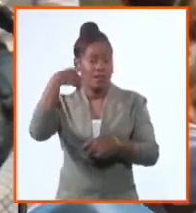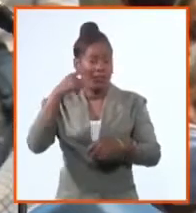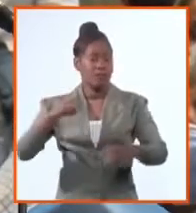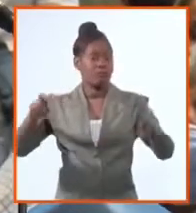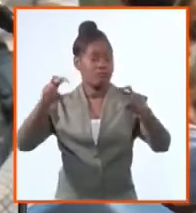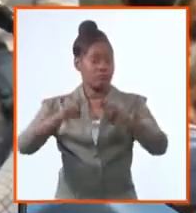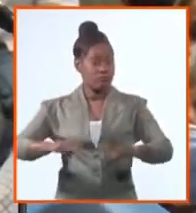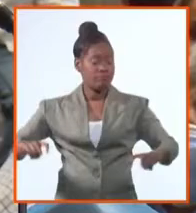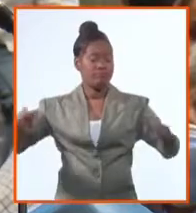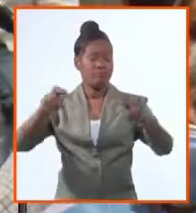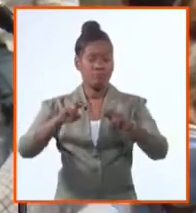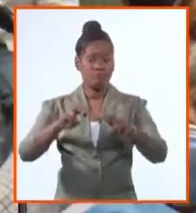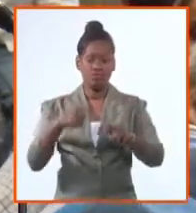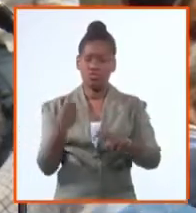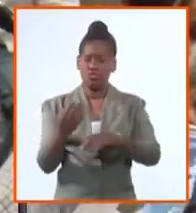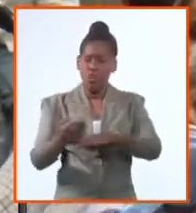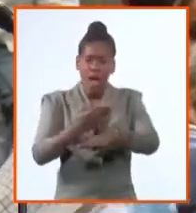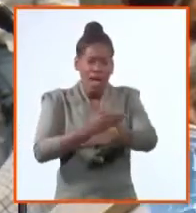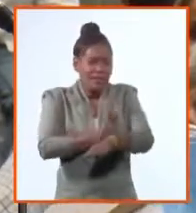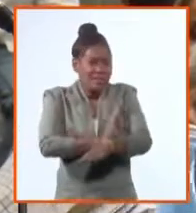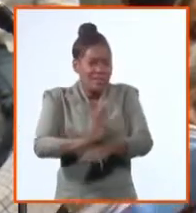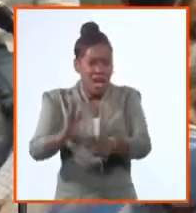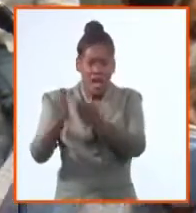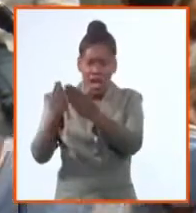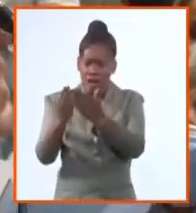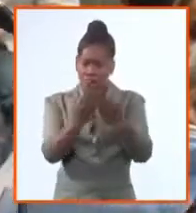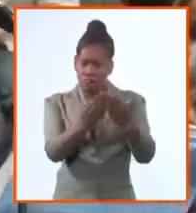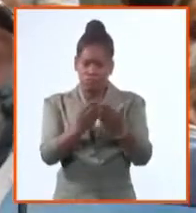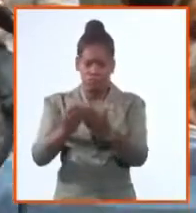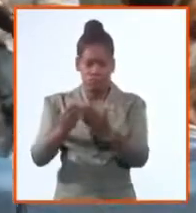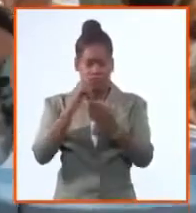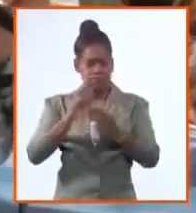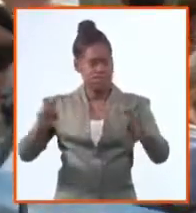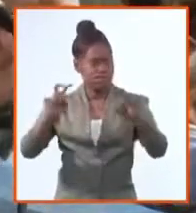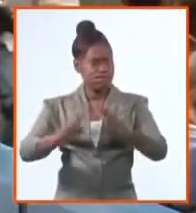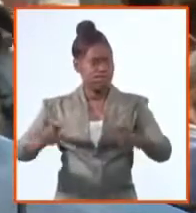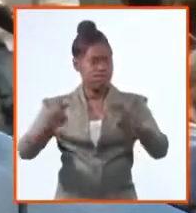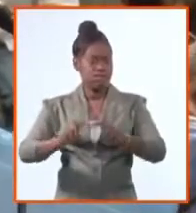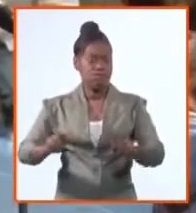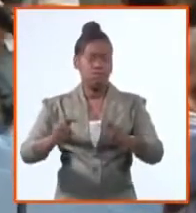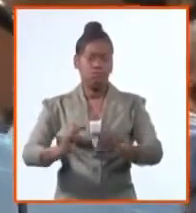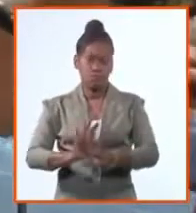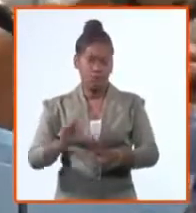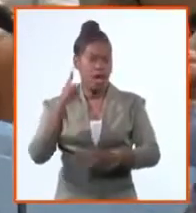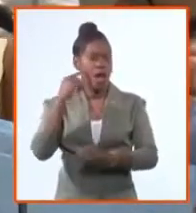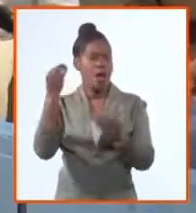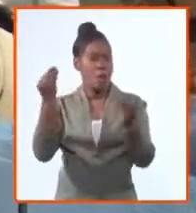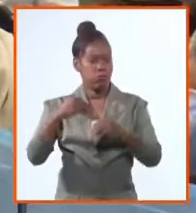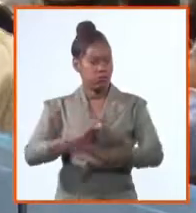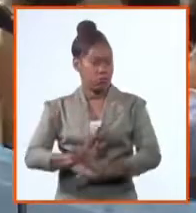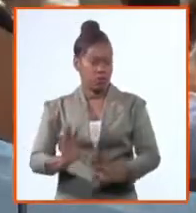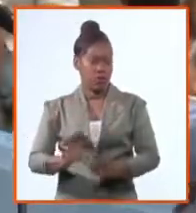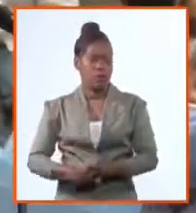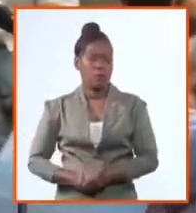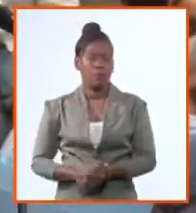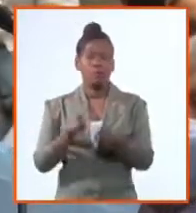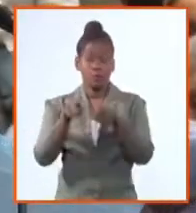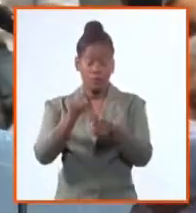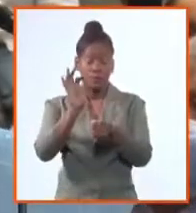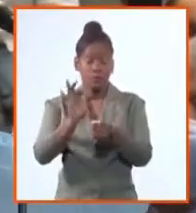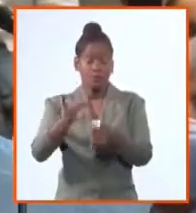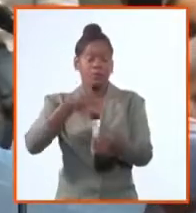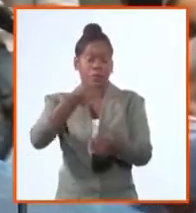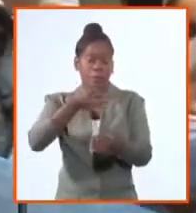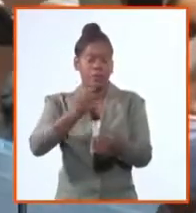Y está hecho el estudio. Y esas deudas son también las que pueden, de una manera u otra, incidir en